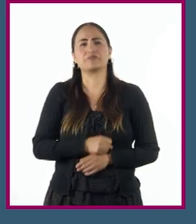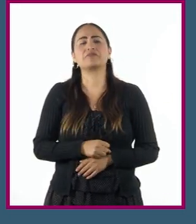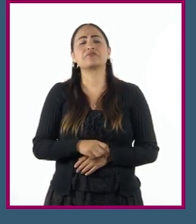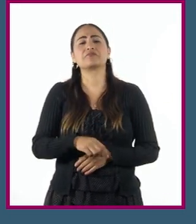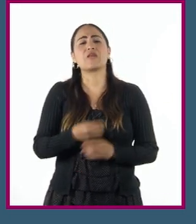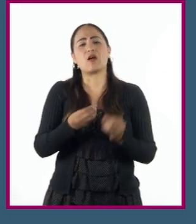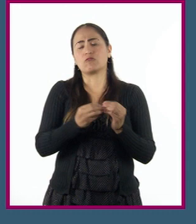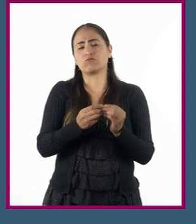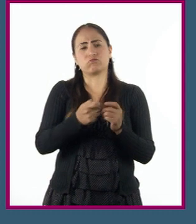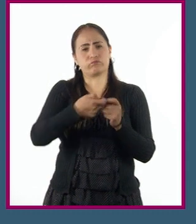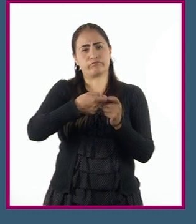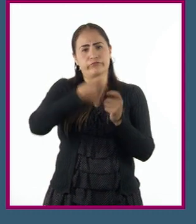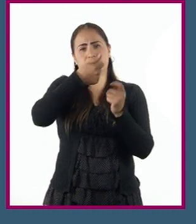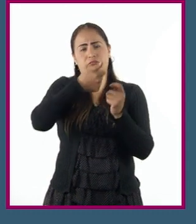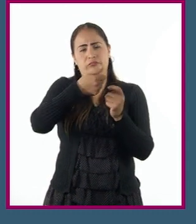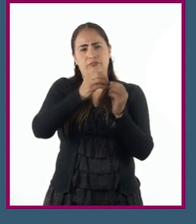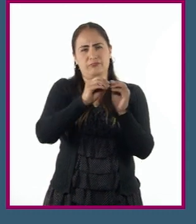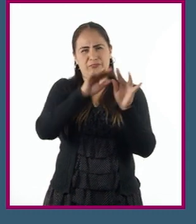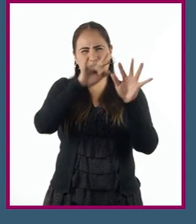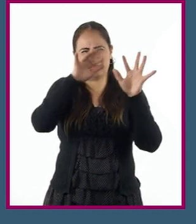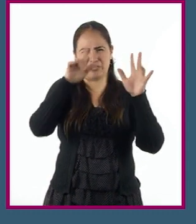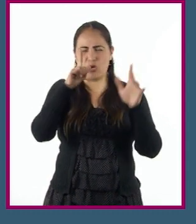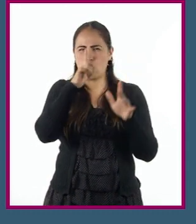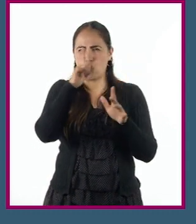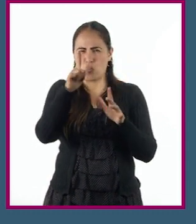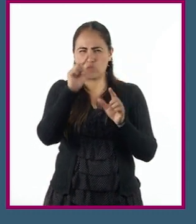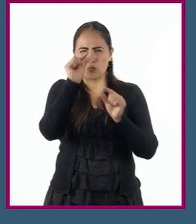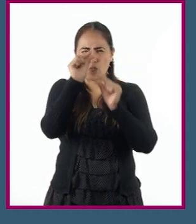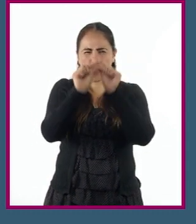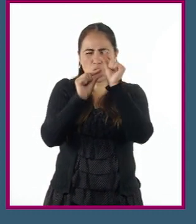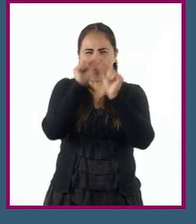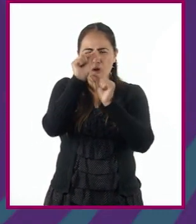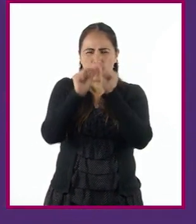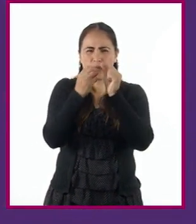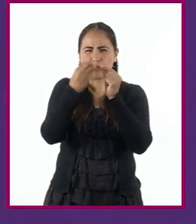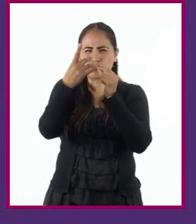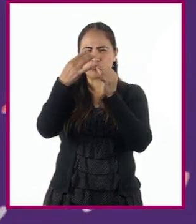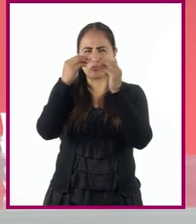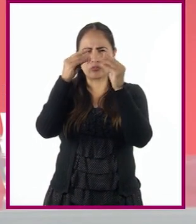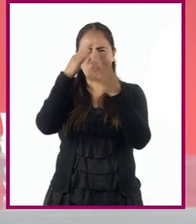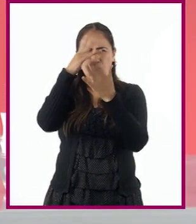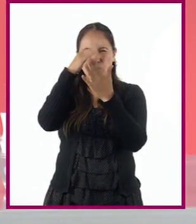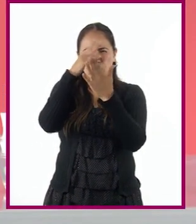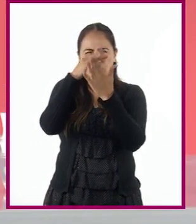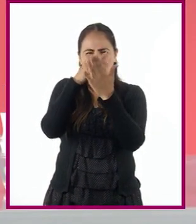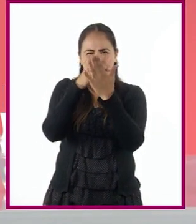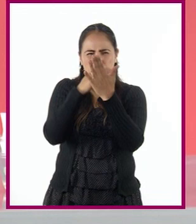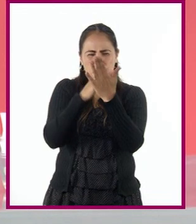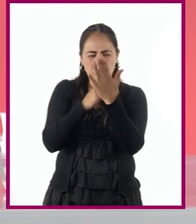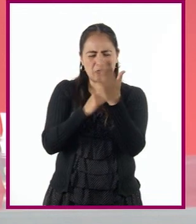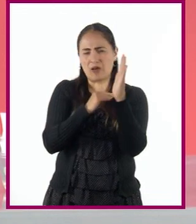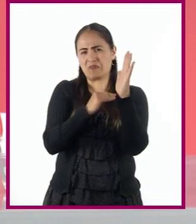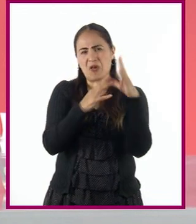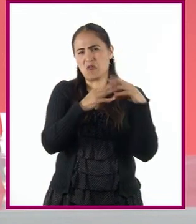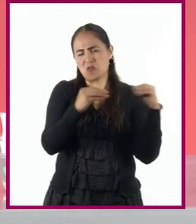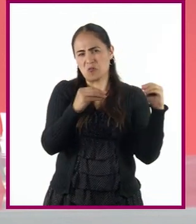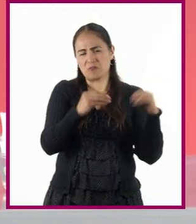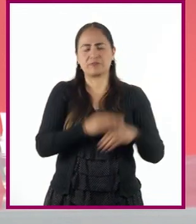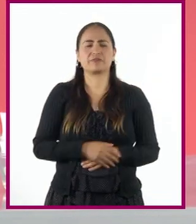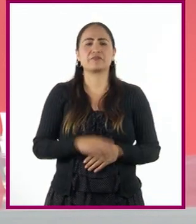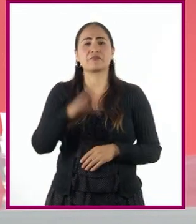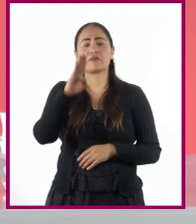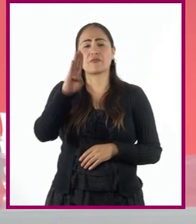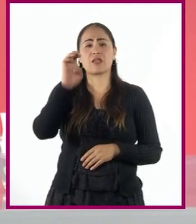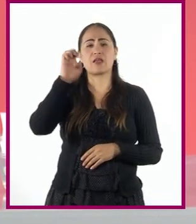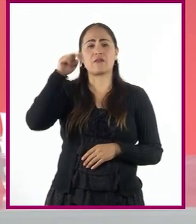que se enciende el extremo de la bengala, arde lentamente hasta el extremo, donde acaba el recubrimiento. Las bengalas